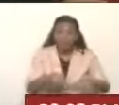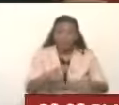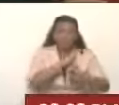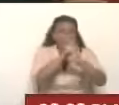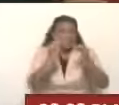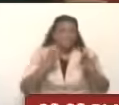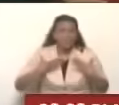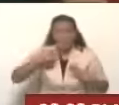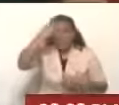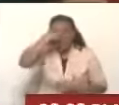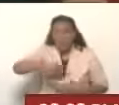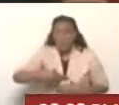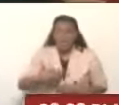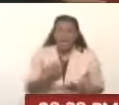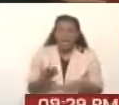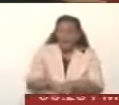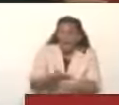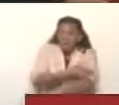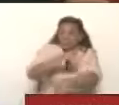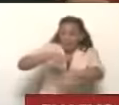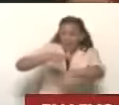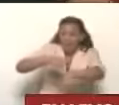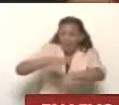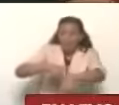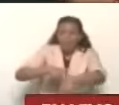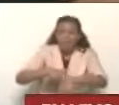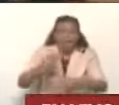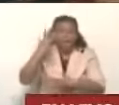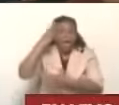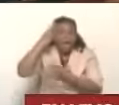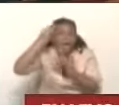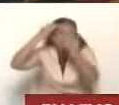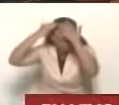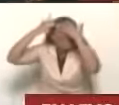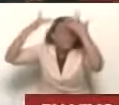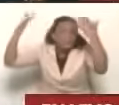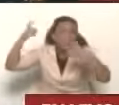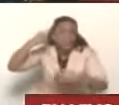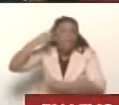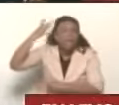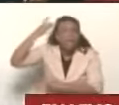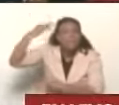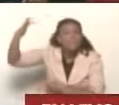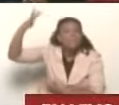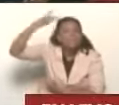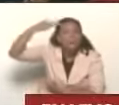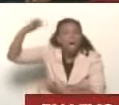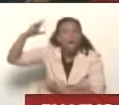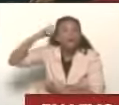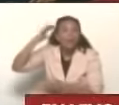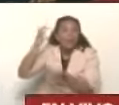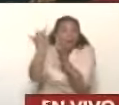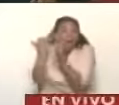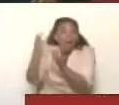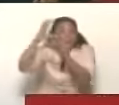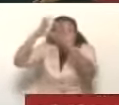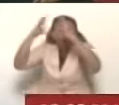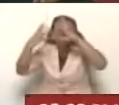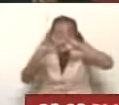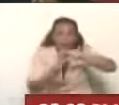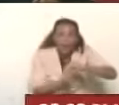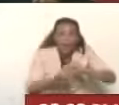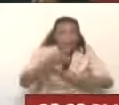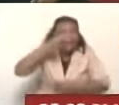feliz, me decía temprano, de verdad que esto es un sueño hecho realidad, María Fernanda, estoy muy feliz de esta ayuda que nos ha